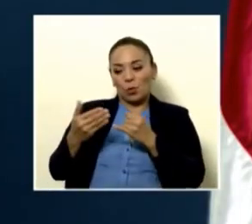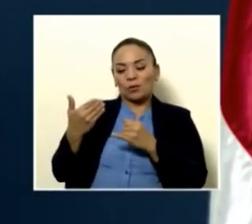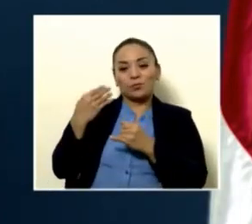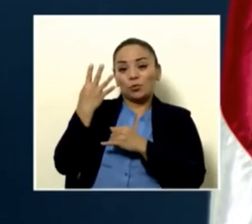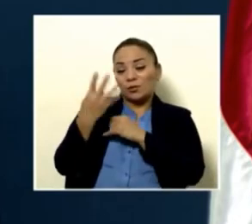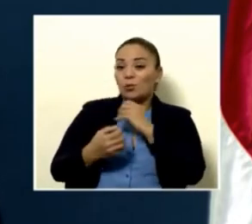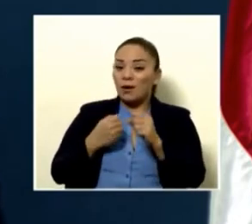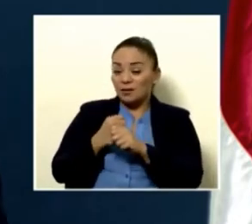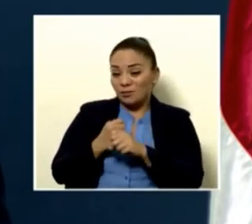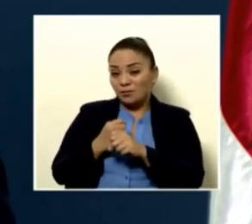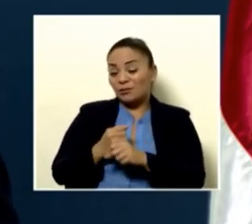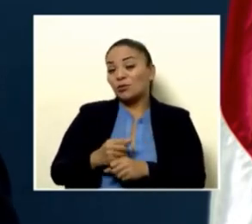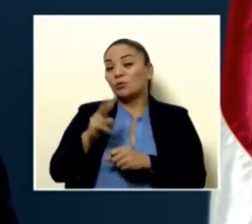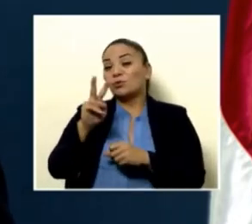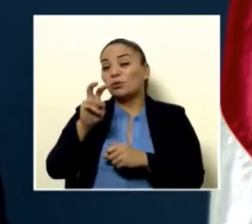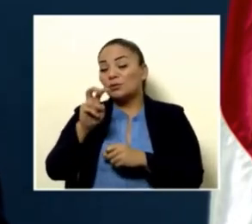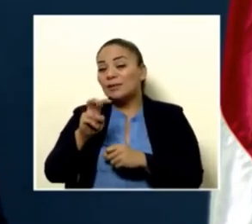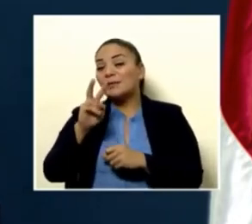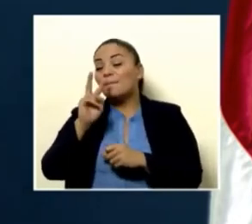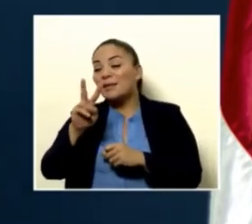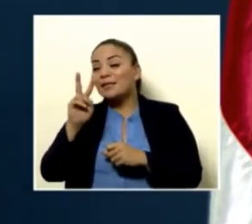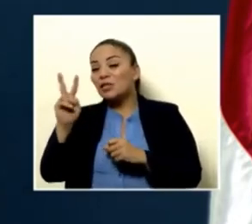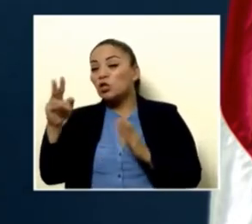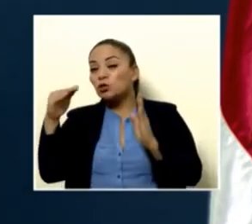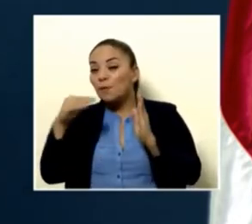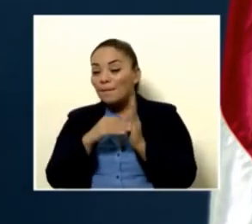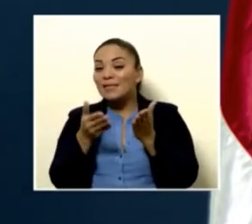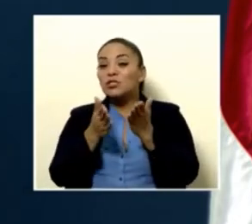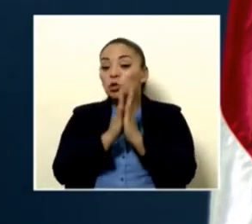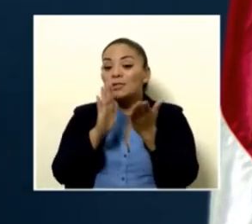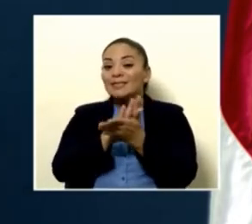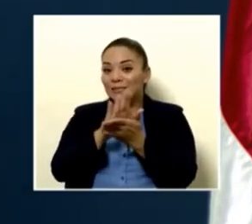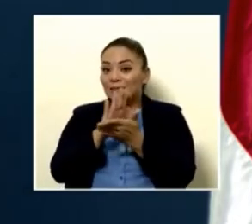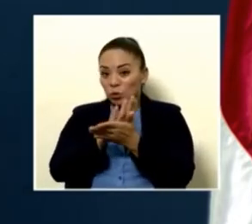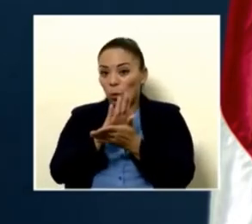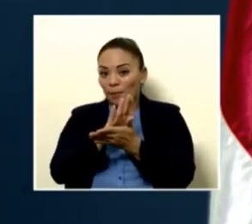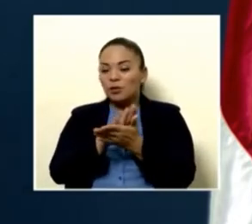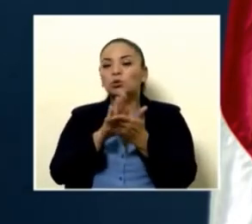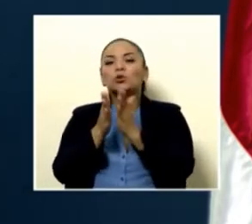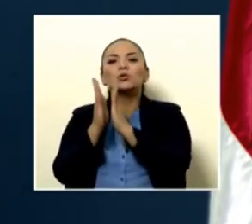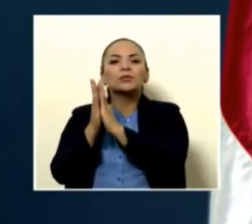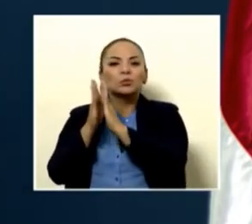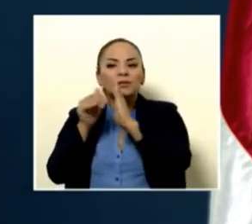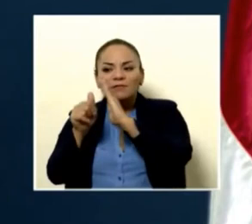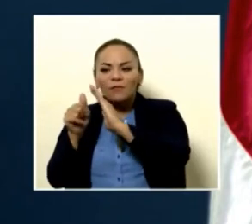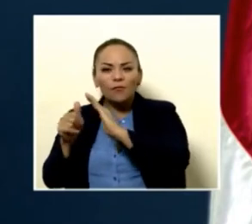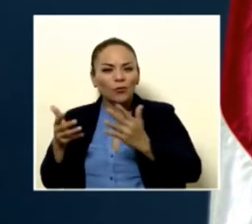hay doscienta Y dos mil solicitudes de refugio